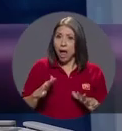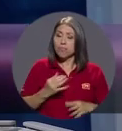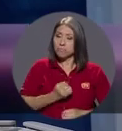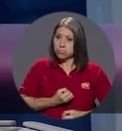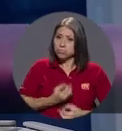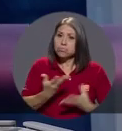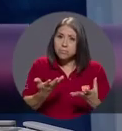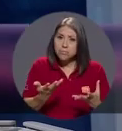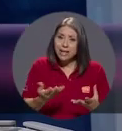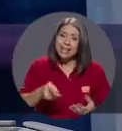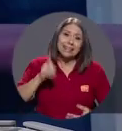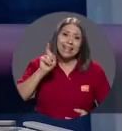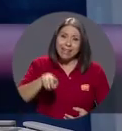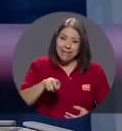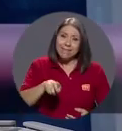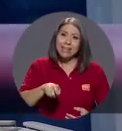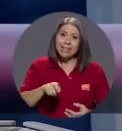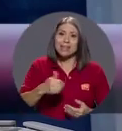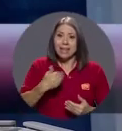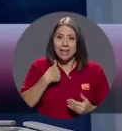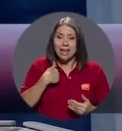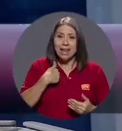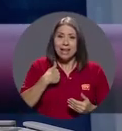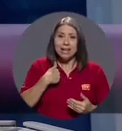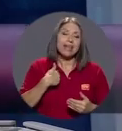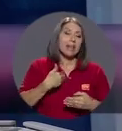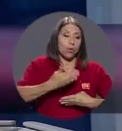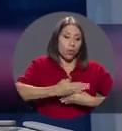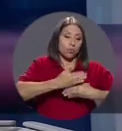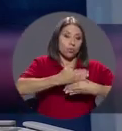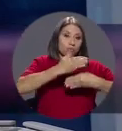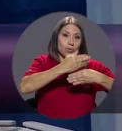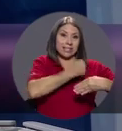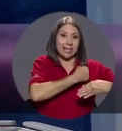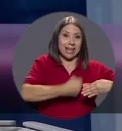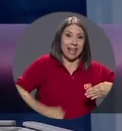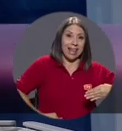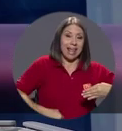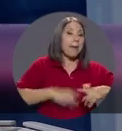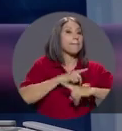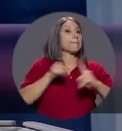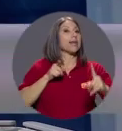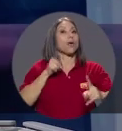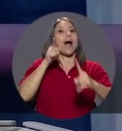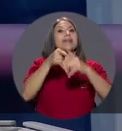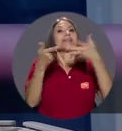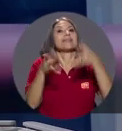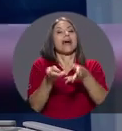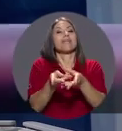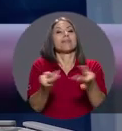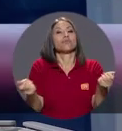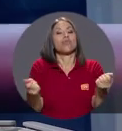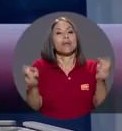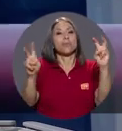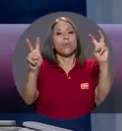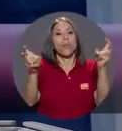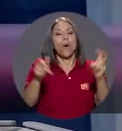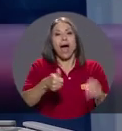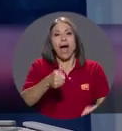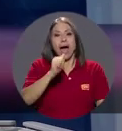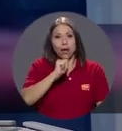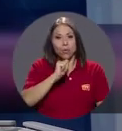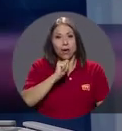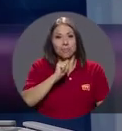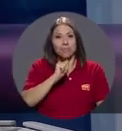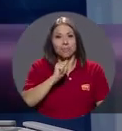manifestado fuertemente en este sentido de que se deben detener los desarrollos habitacionales en Heredia, en tanto no se resuelve el tema del agua y del